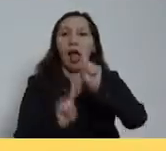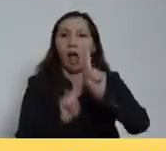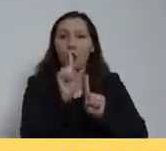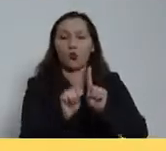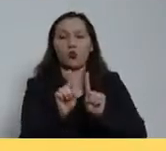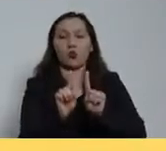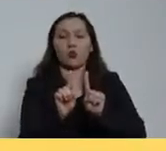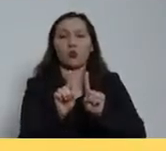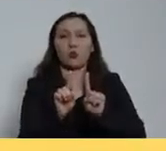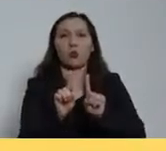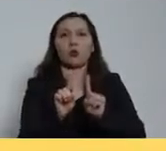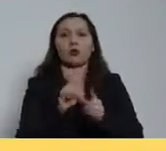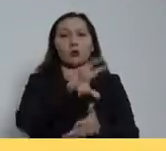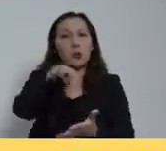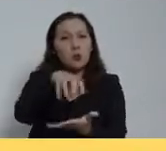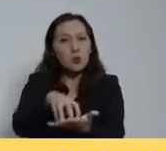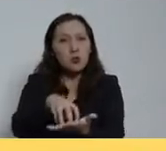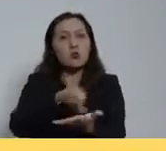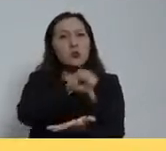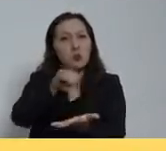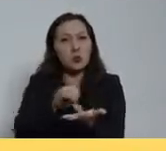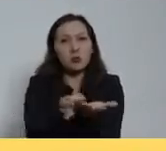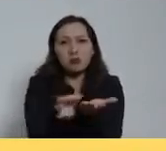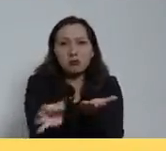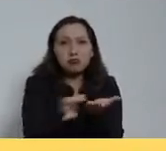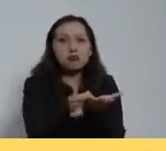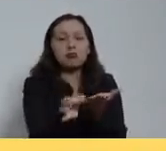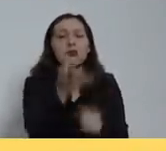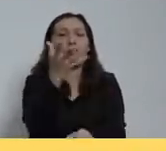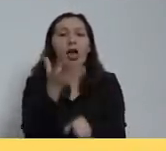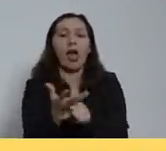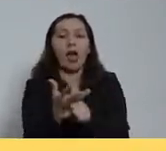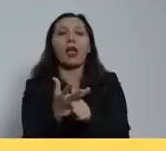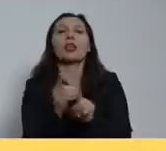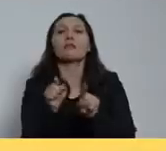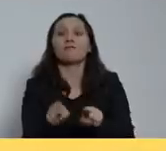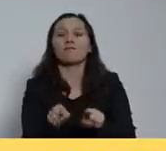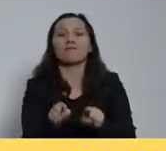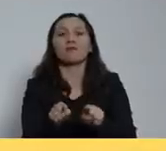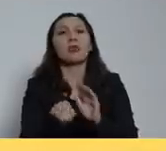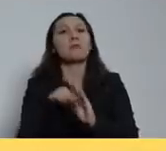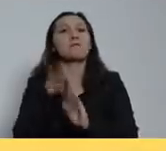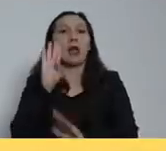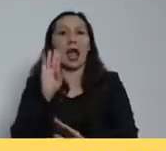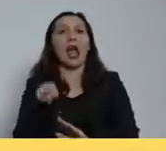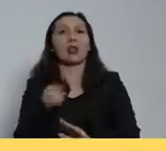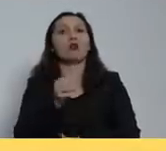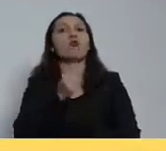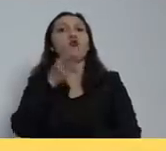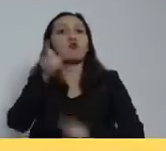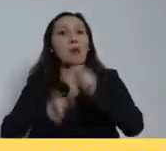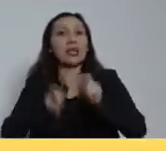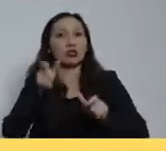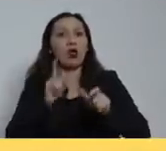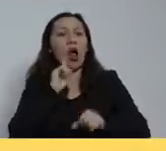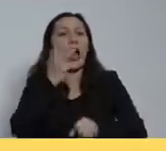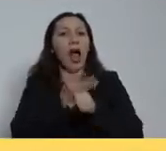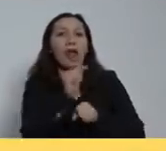algunos ciudades, lugares en la que hay un mayor número de